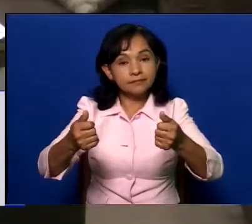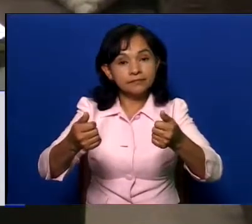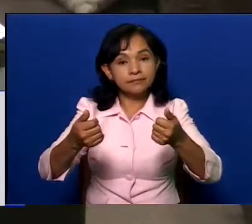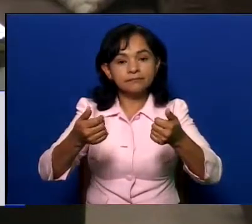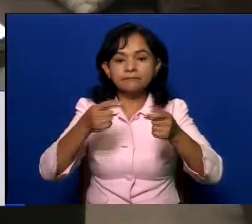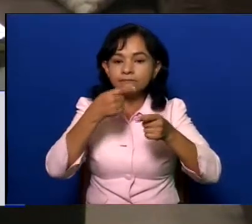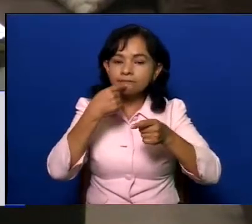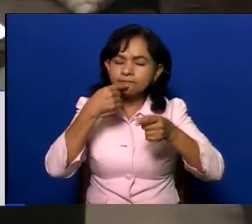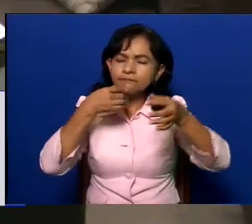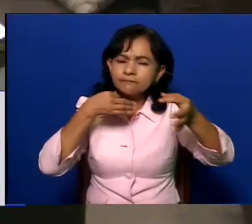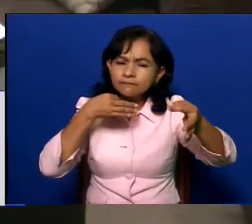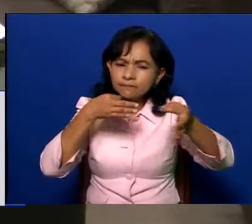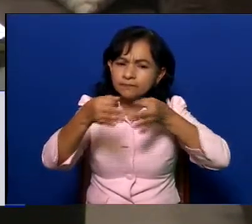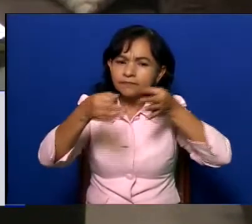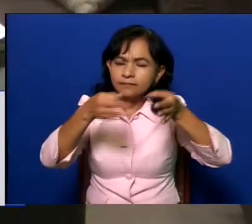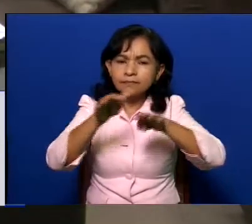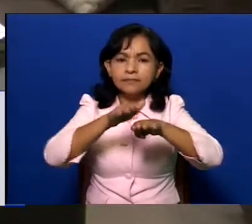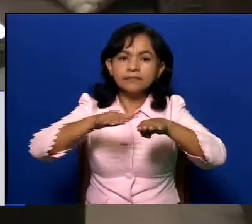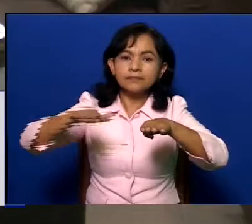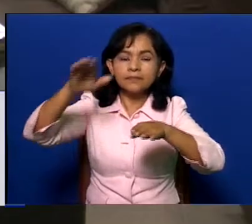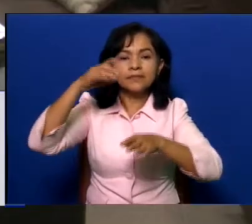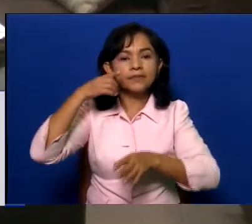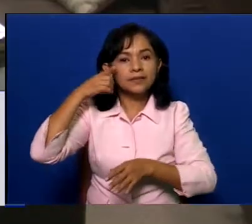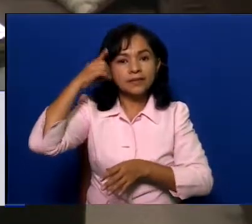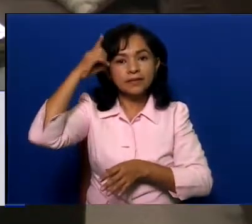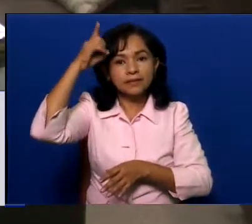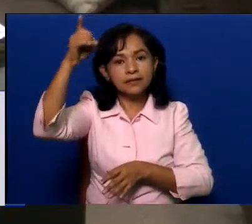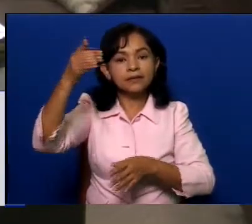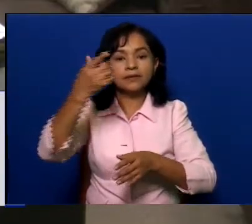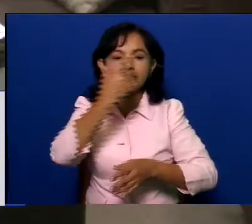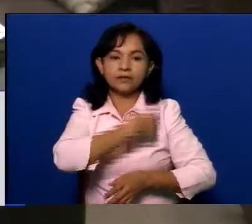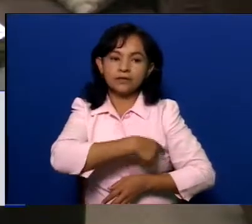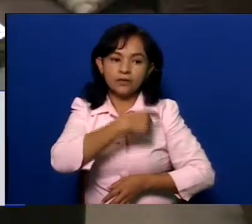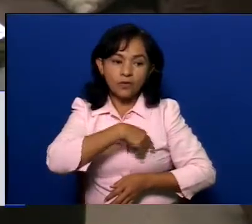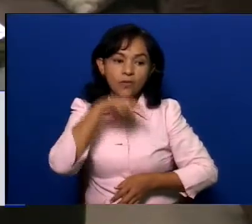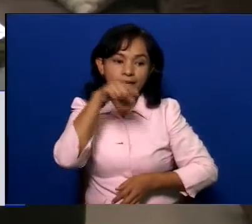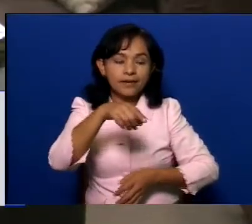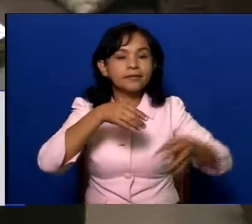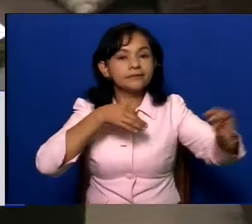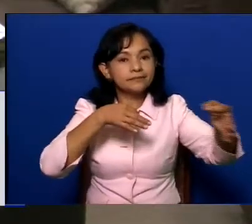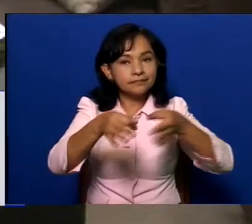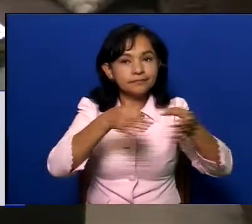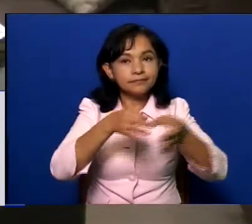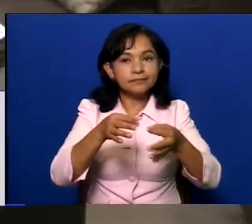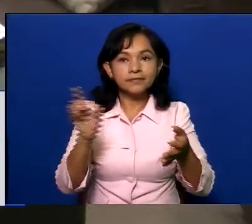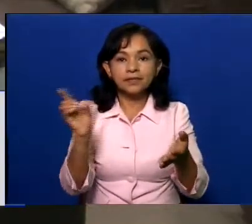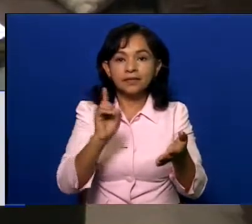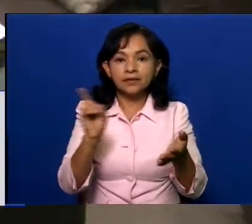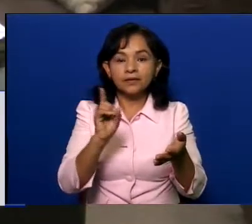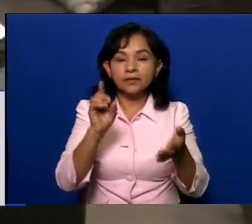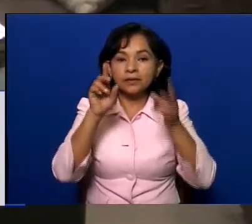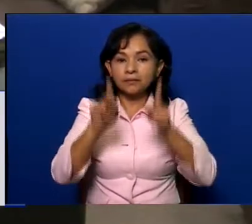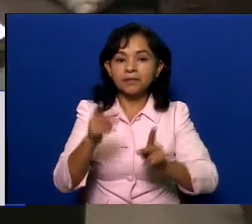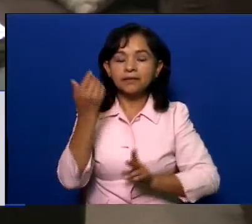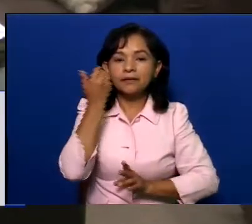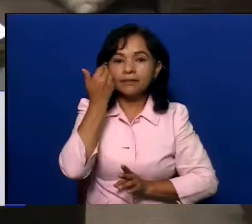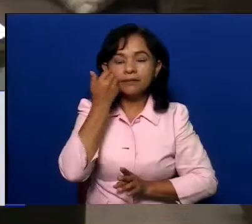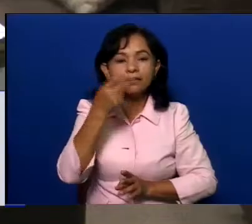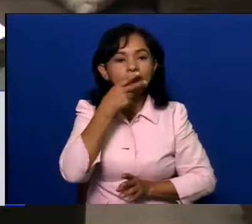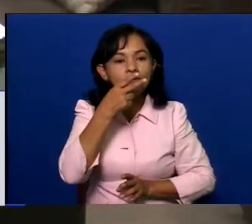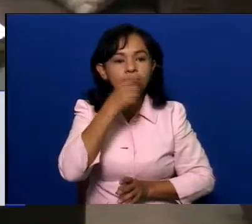paciente. Entonces creo que eso nos ayuda también a identificar cómo estamos de preparado